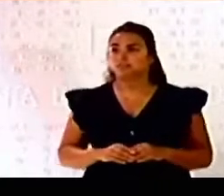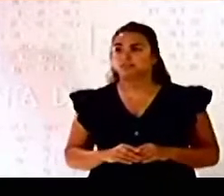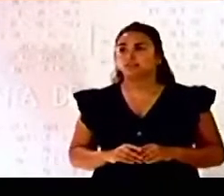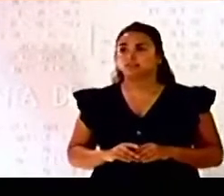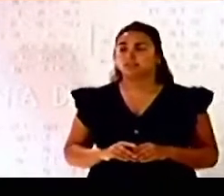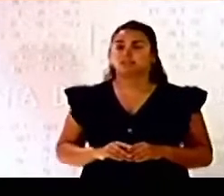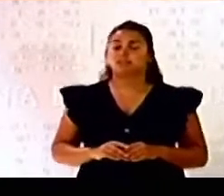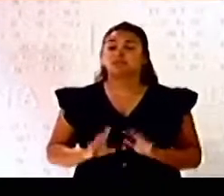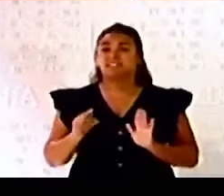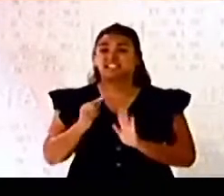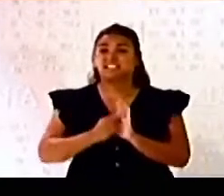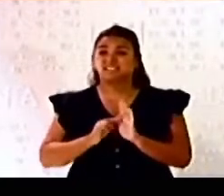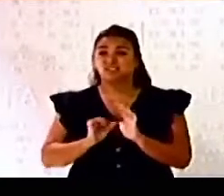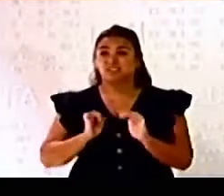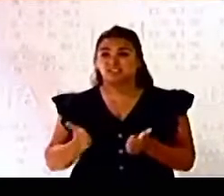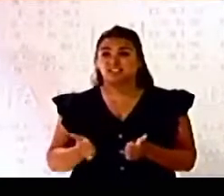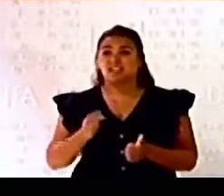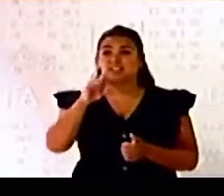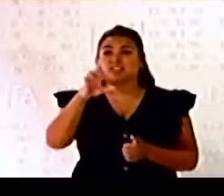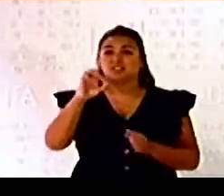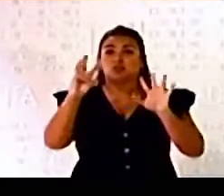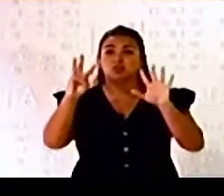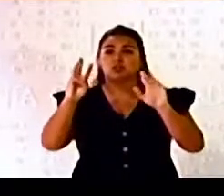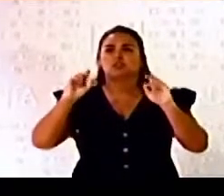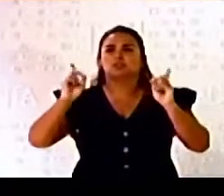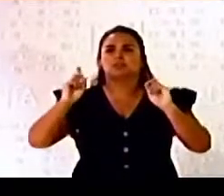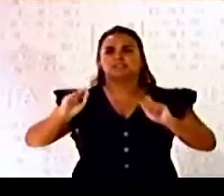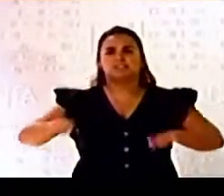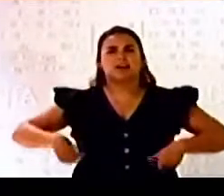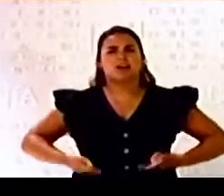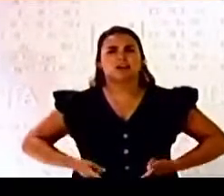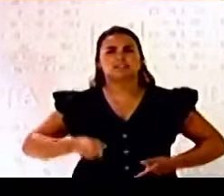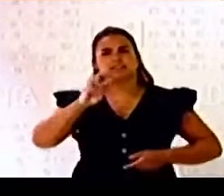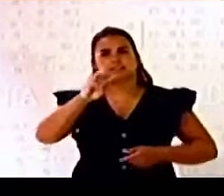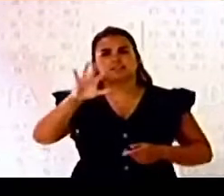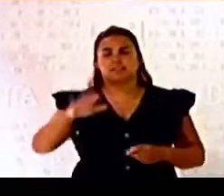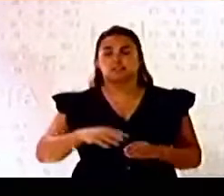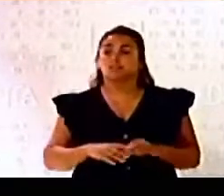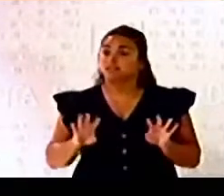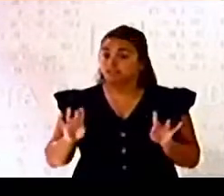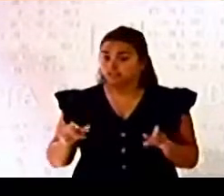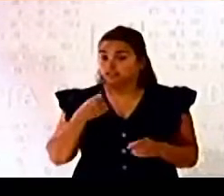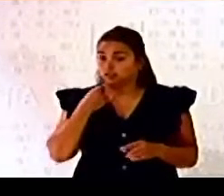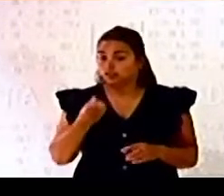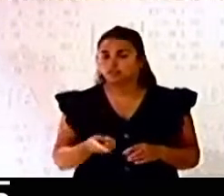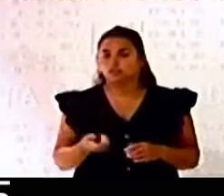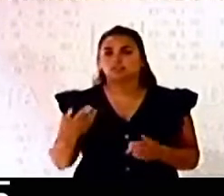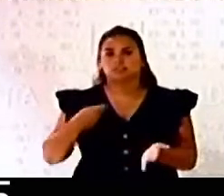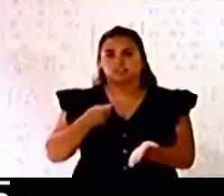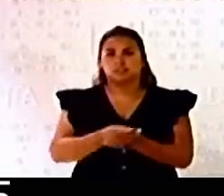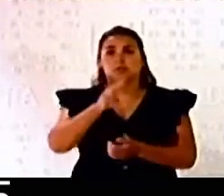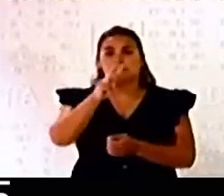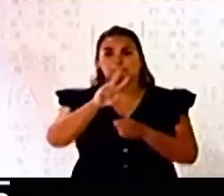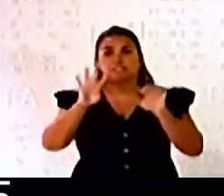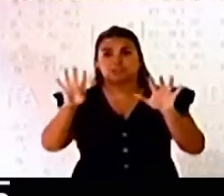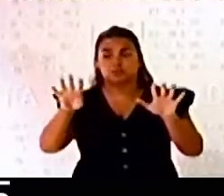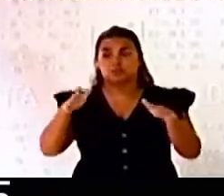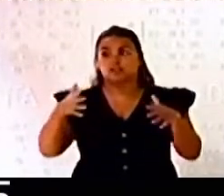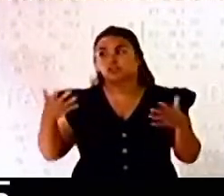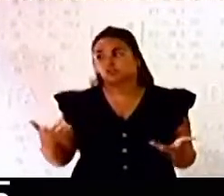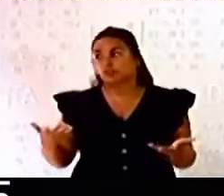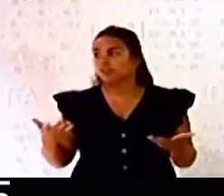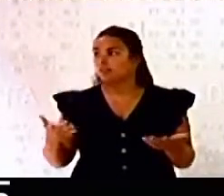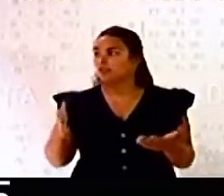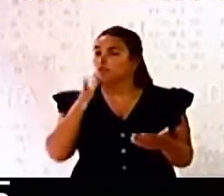requisitos iniciales, de los 108 solo se podría llegar a 35. Es lo que le estoy diciendo. Se han pagado 29 y respecto